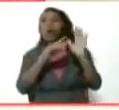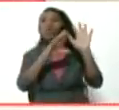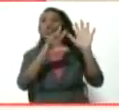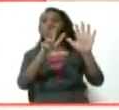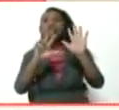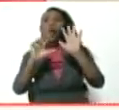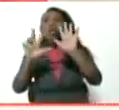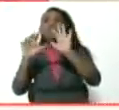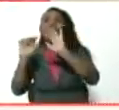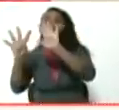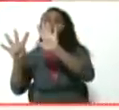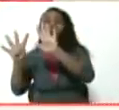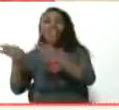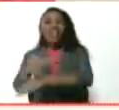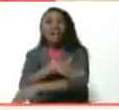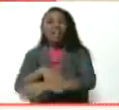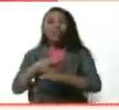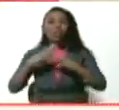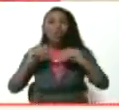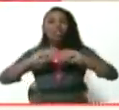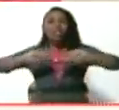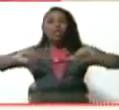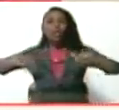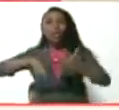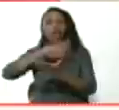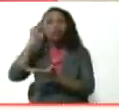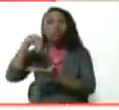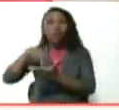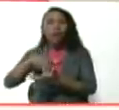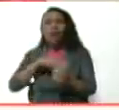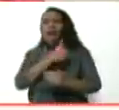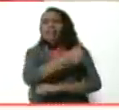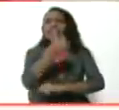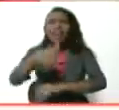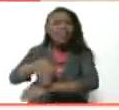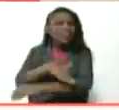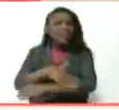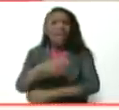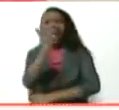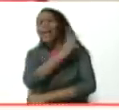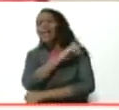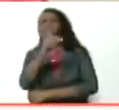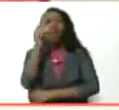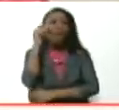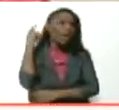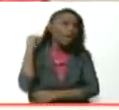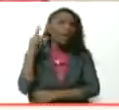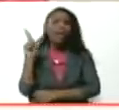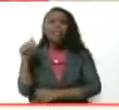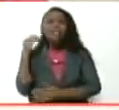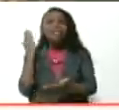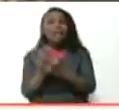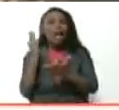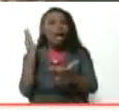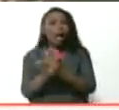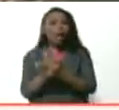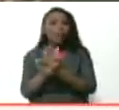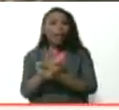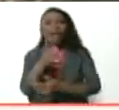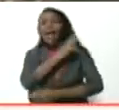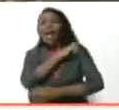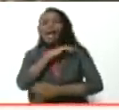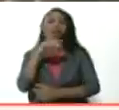280.889 calles en todo el territorio nacional, cada calle con un jefe o jefa, casi siempre es